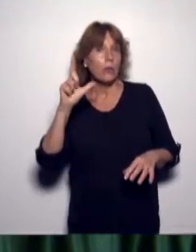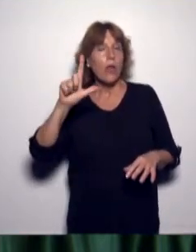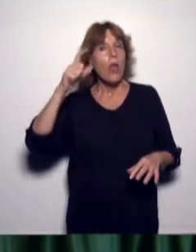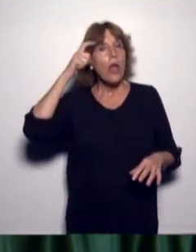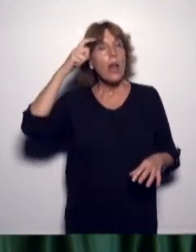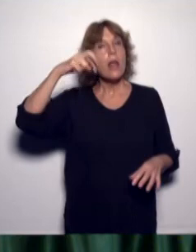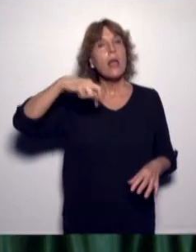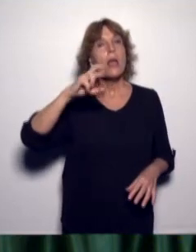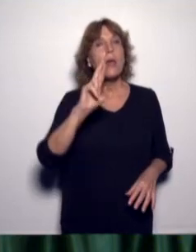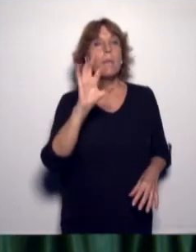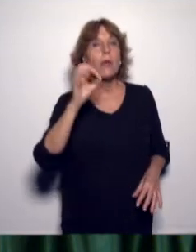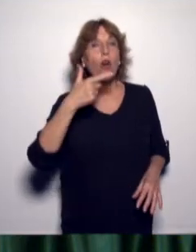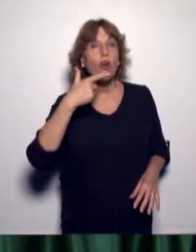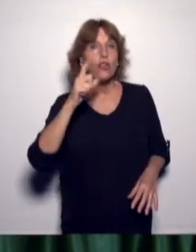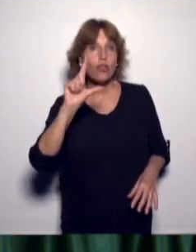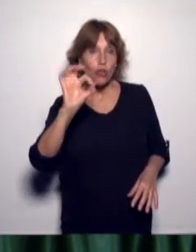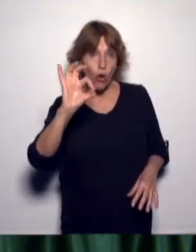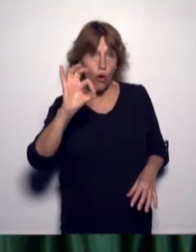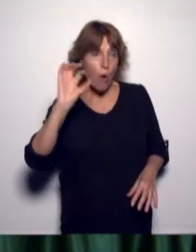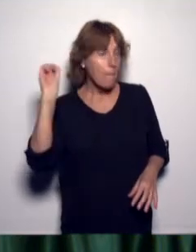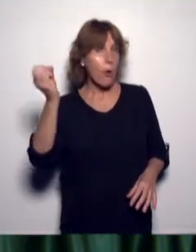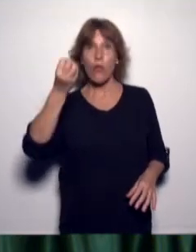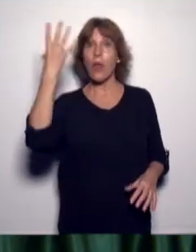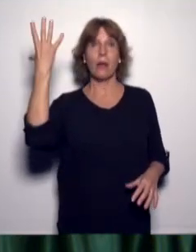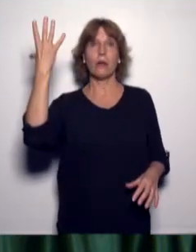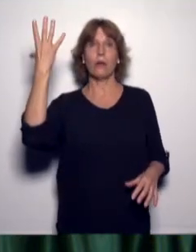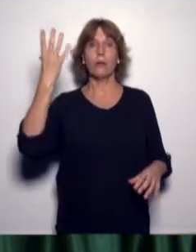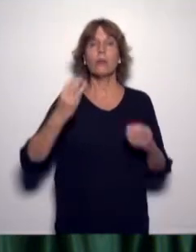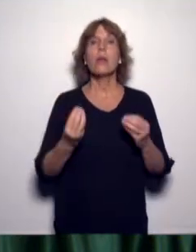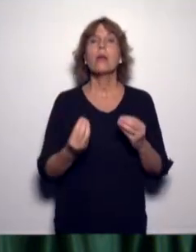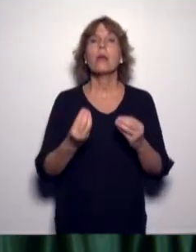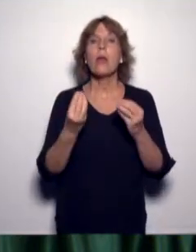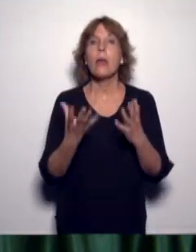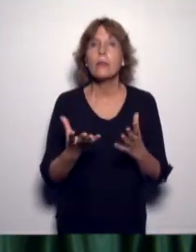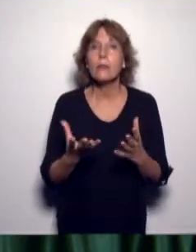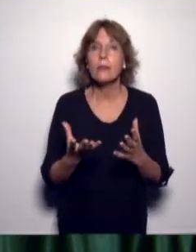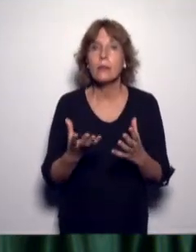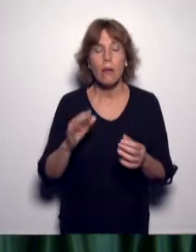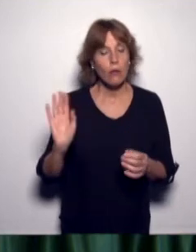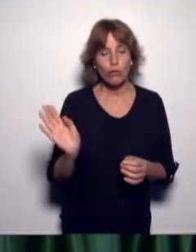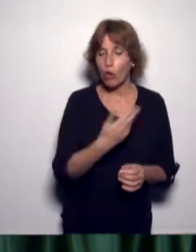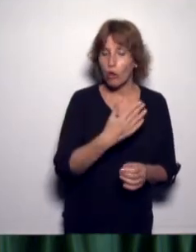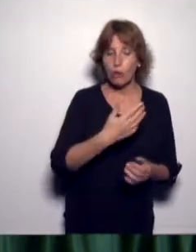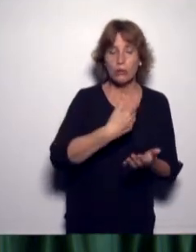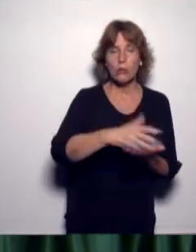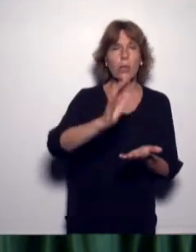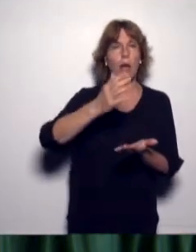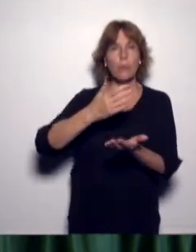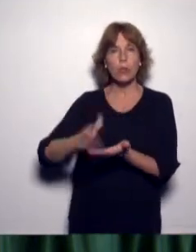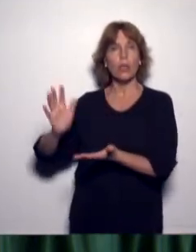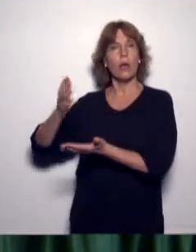cultura del descarte es algo que nos está pasando hoy a nosotros.